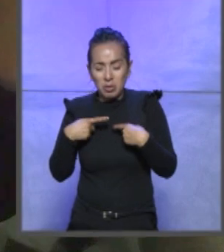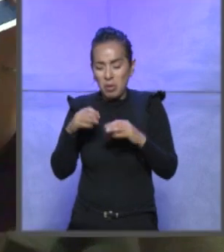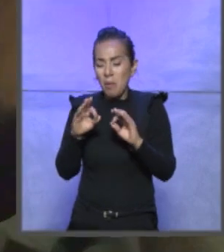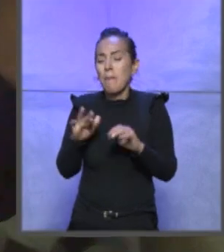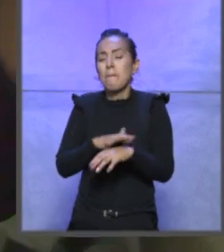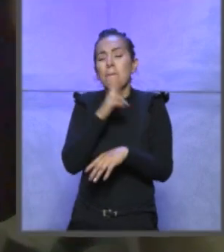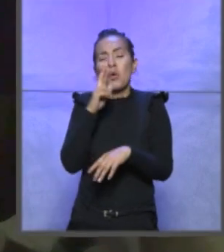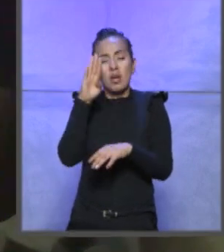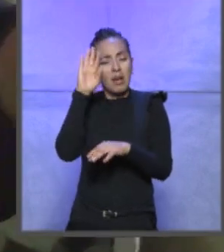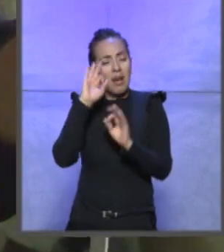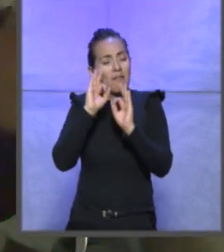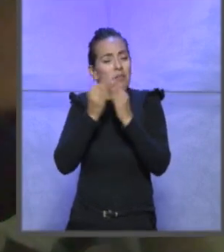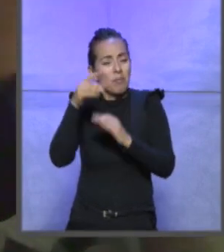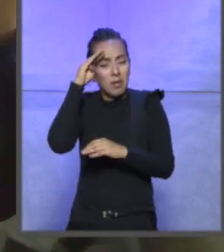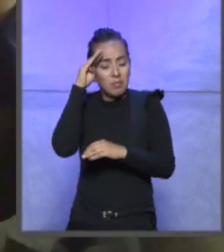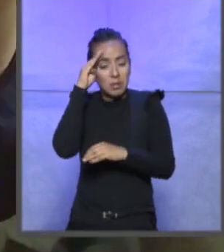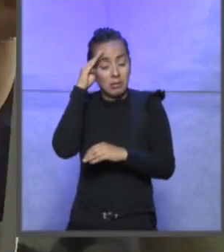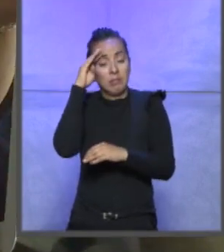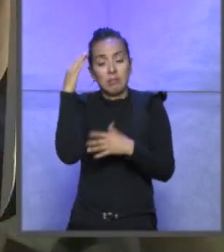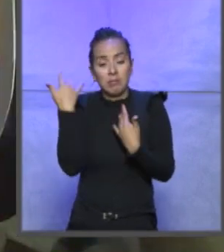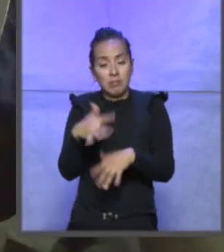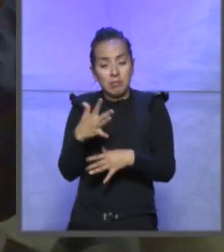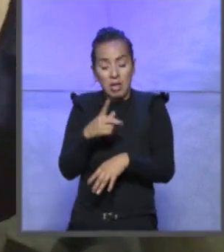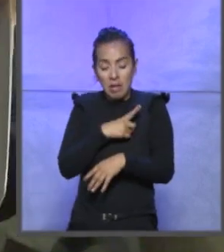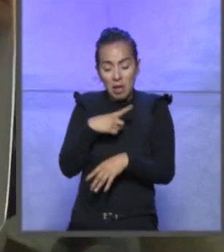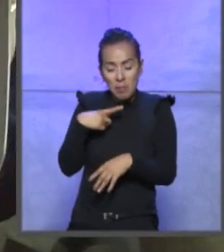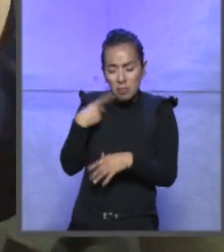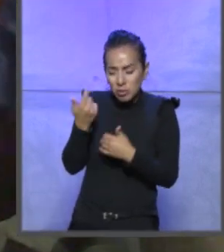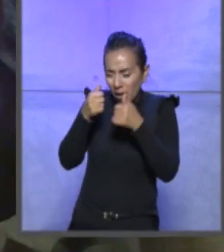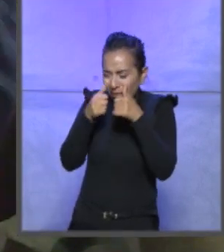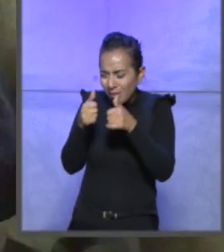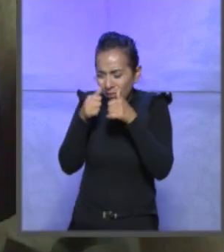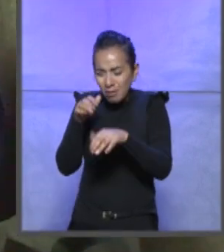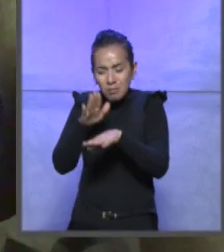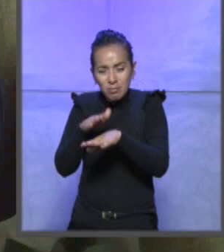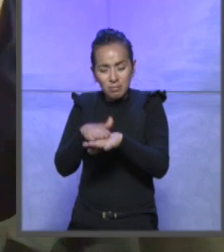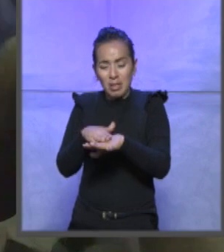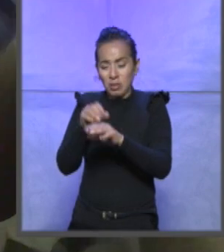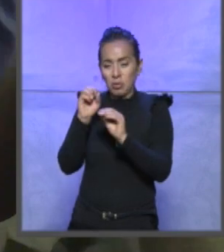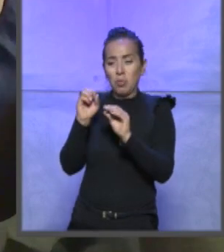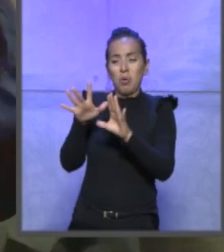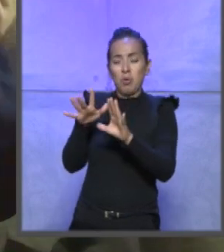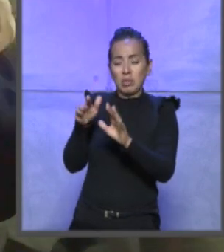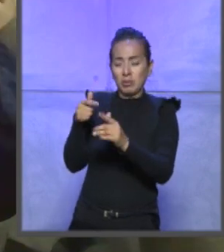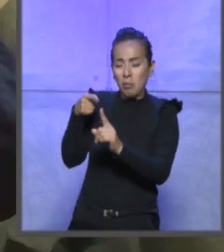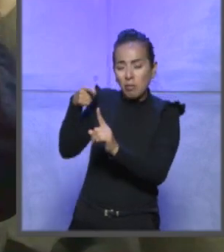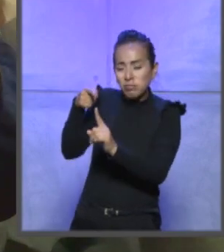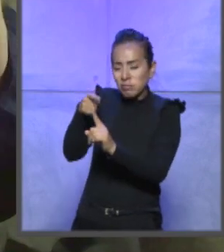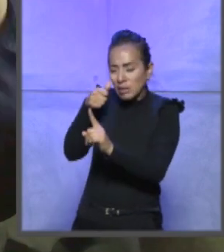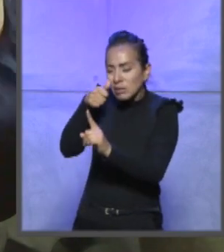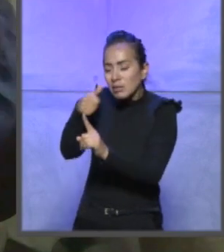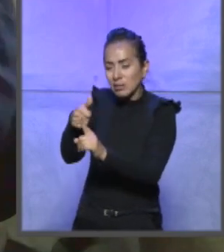definitivamente tenemos que poner ahí el dedo en esa llaga, tenemos que prender los foquitos